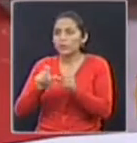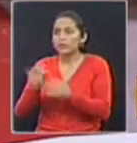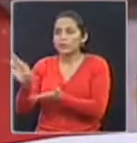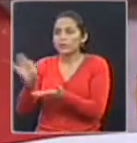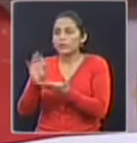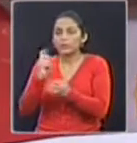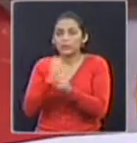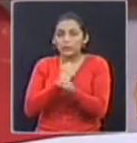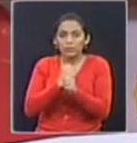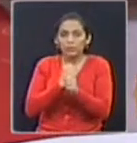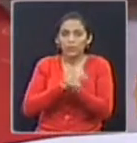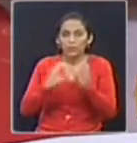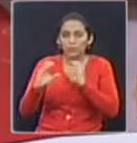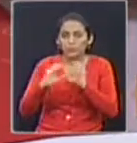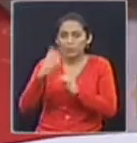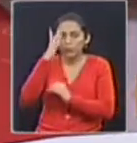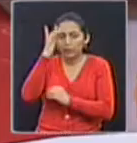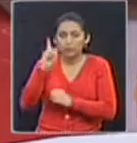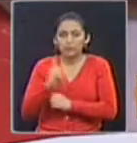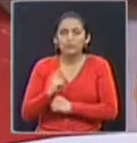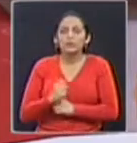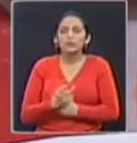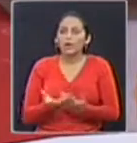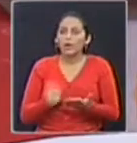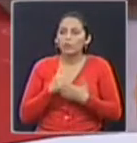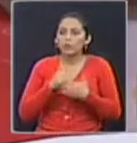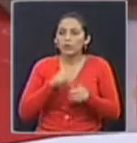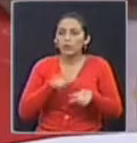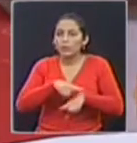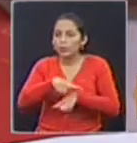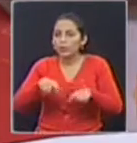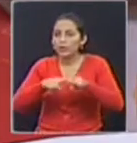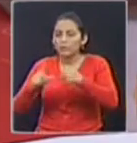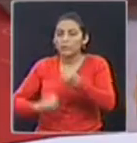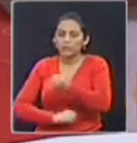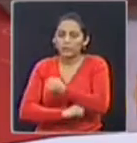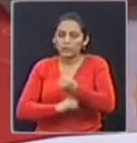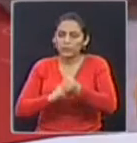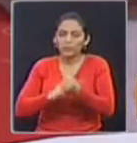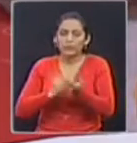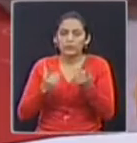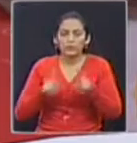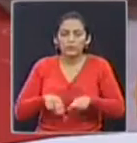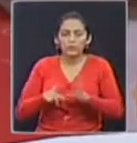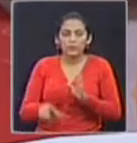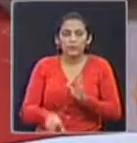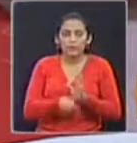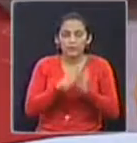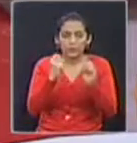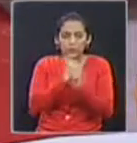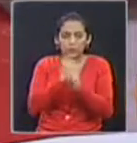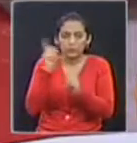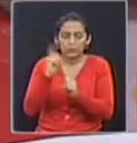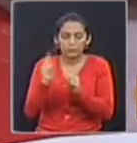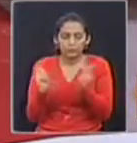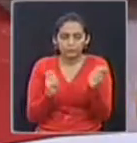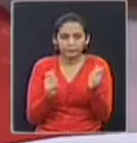los espacios de participación ciudadana y recopilar también las sugerencias en torno al manejo de las políticas laborales de nuestro